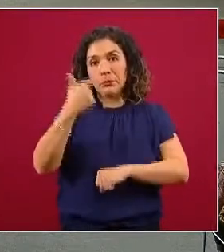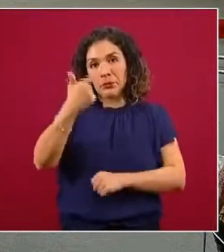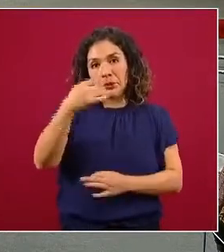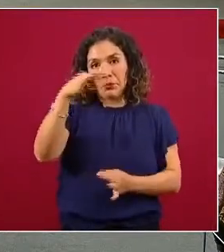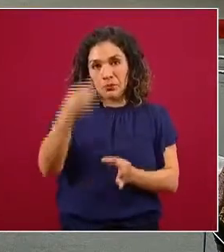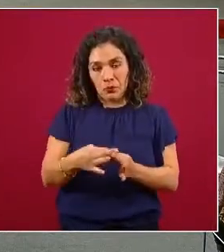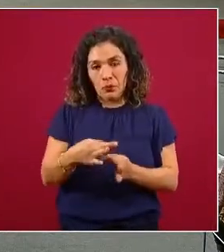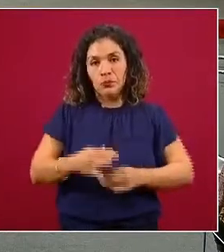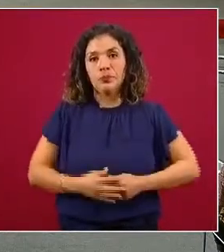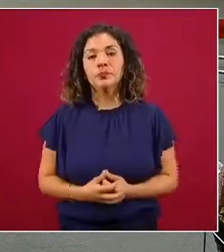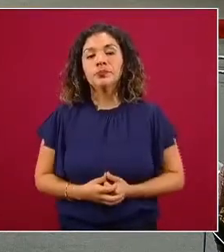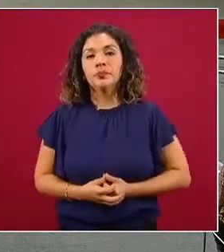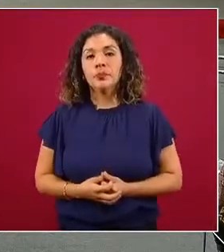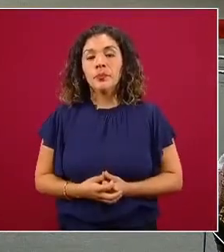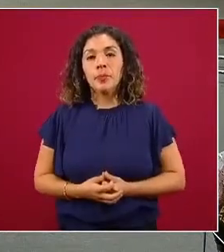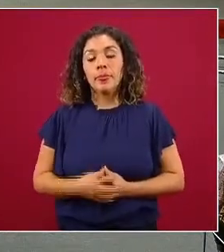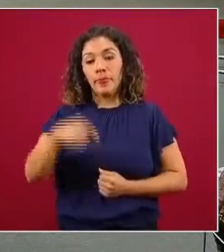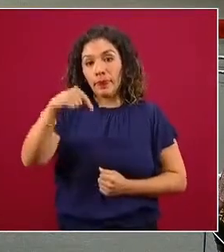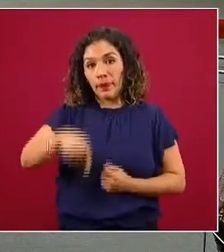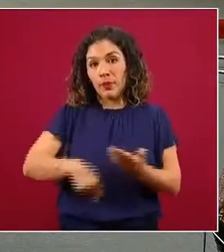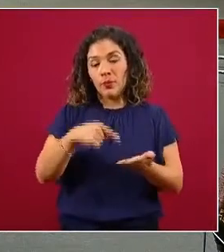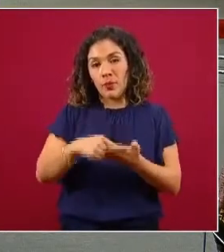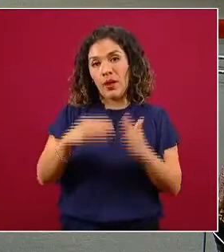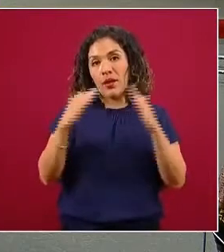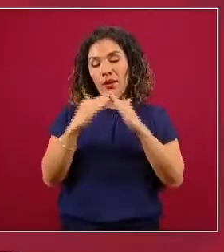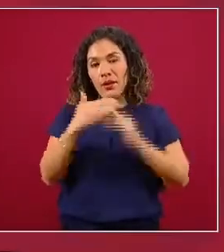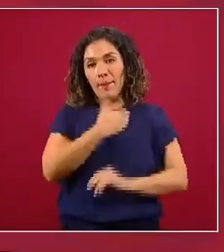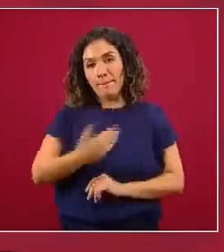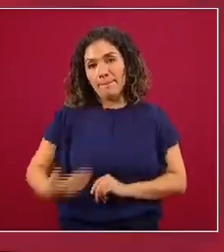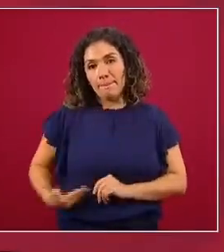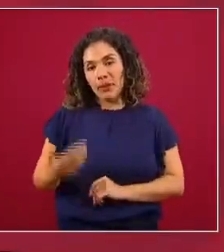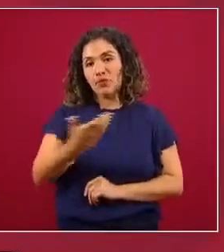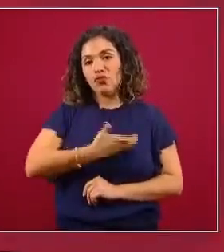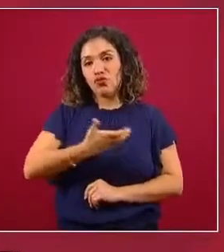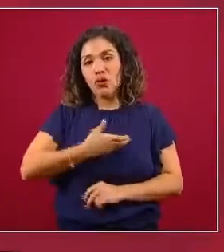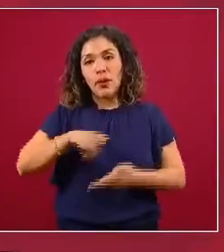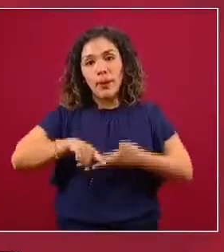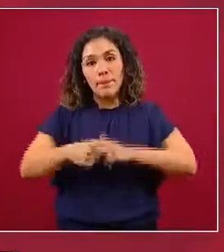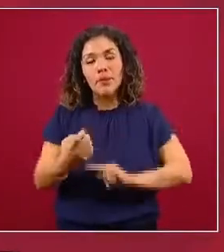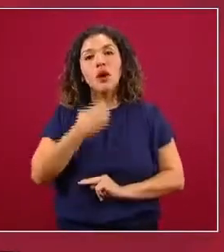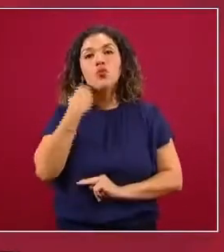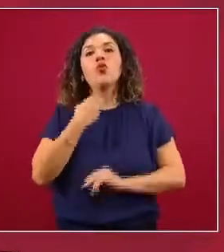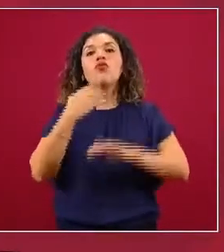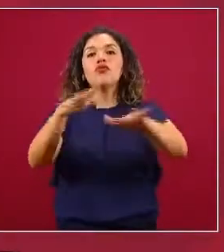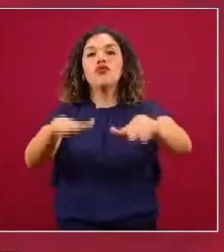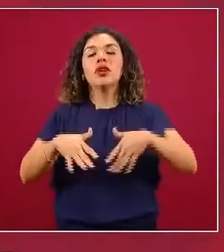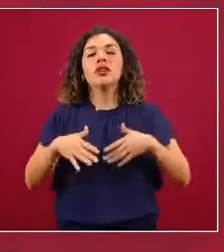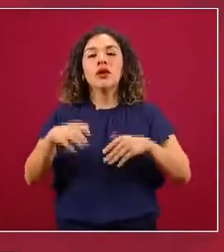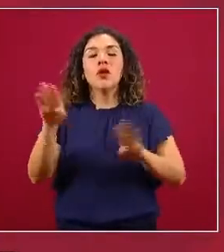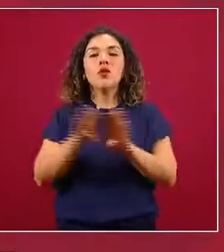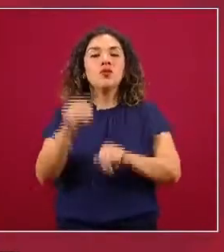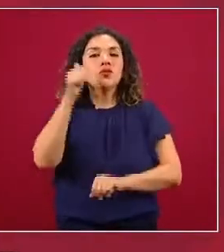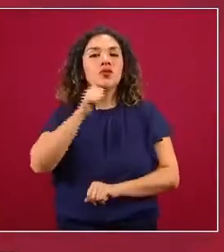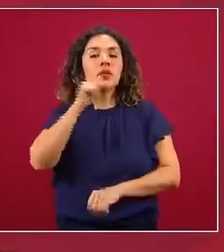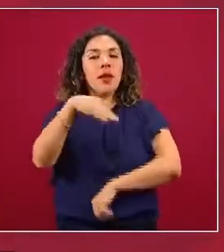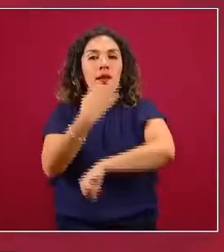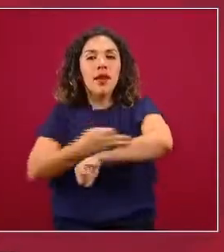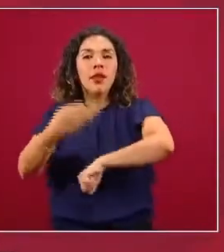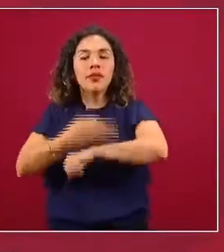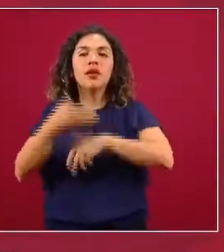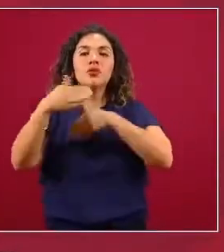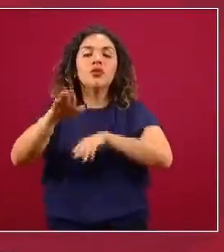punto, y aquí en el Palacio Nacional de México vamos a iniciar la conferencia de prensa vespertina